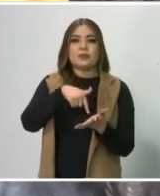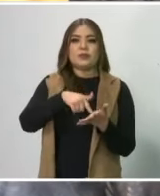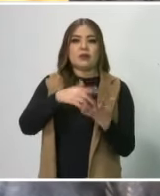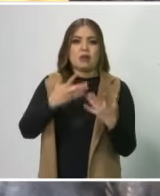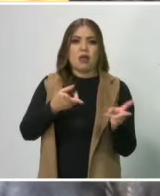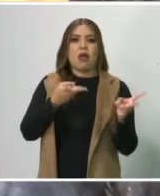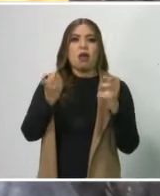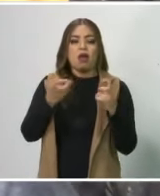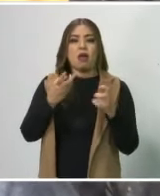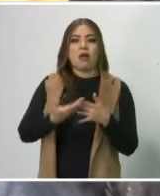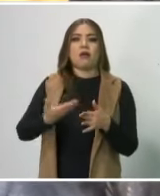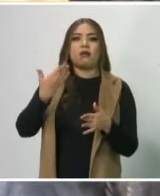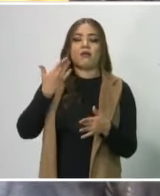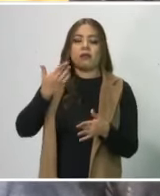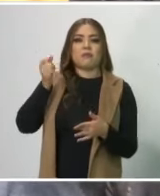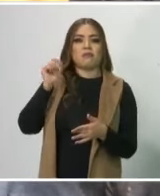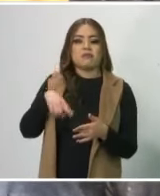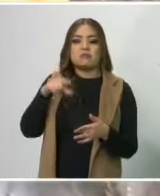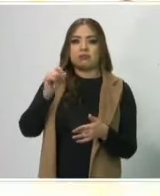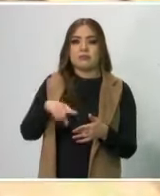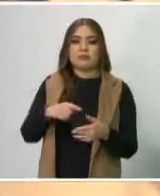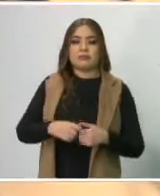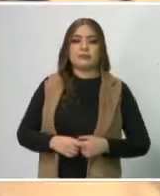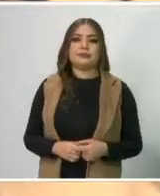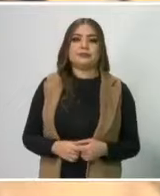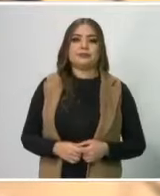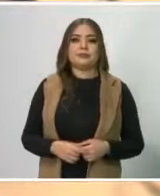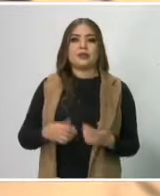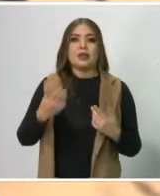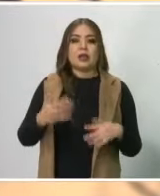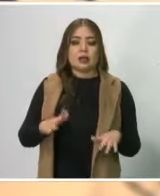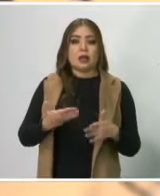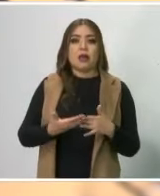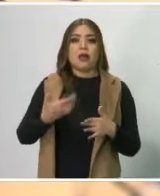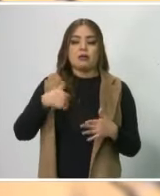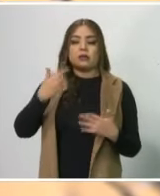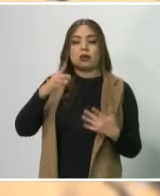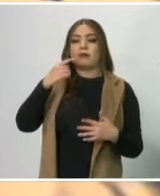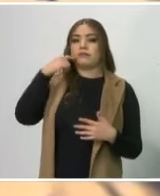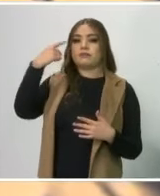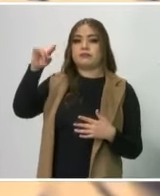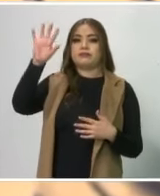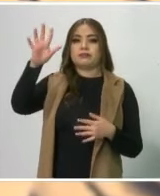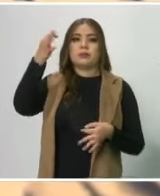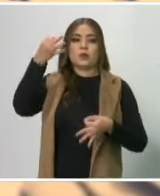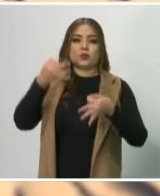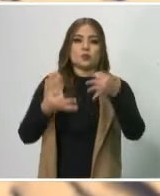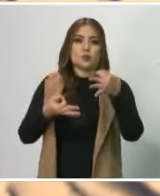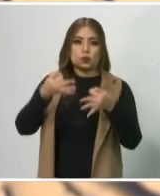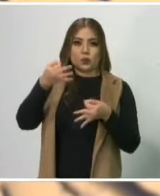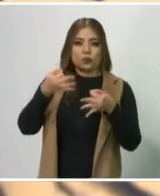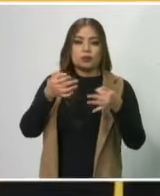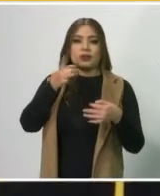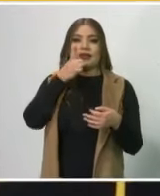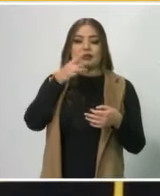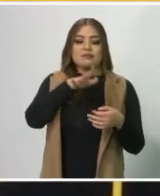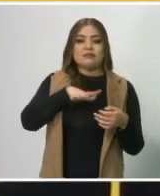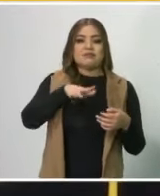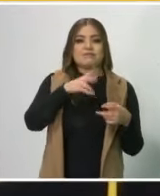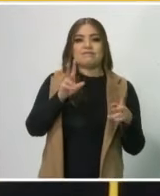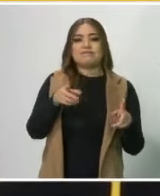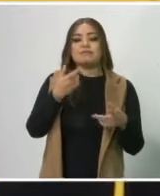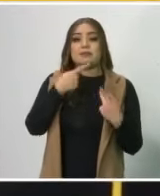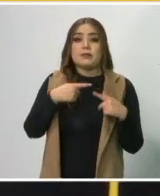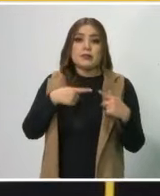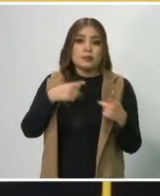robos similares similares similares ya aunque ya se encargaron de poner las denuncias correspondientes los comerciantes afectados